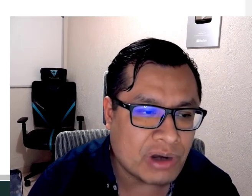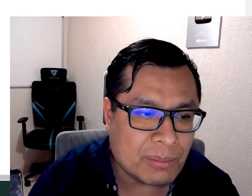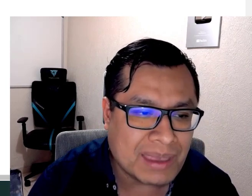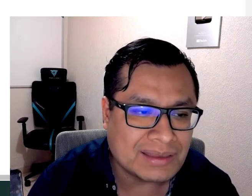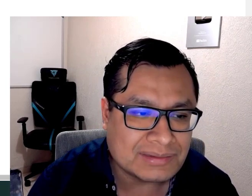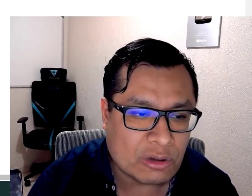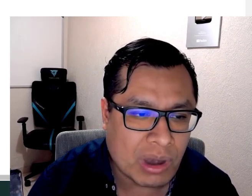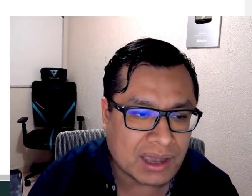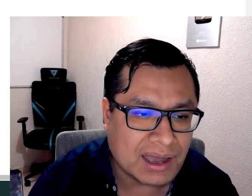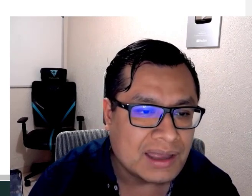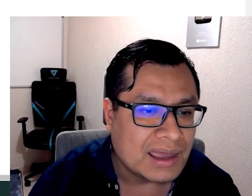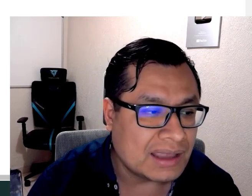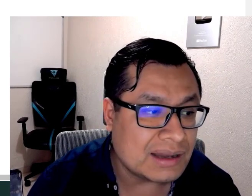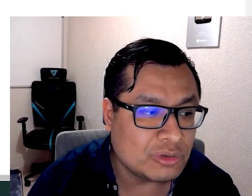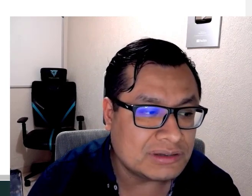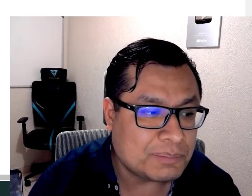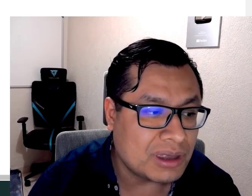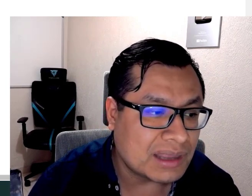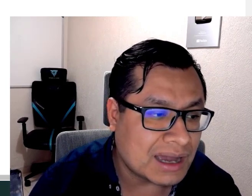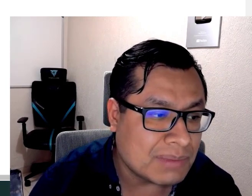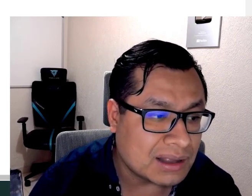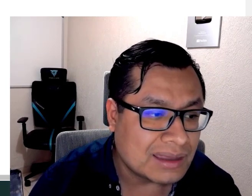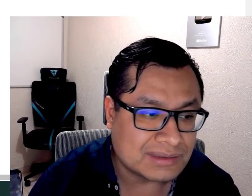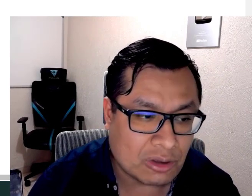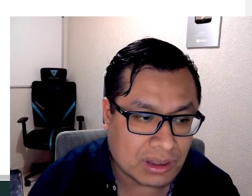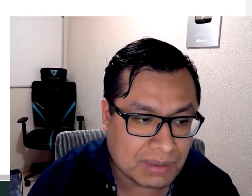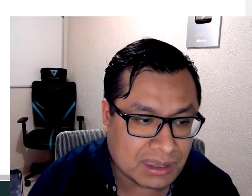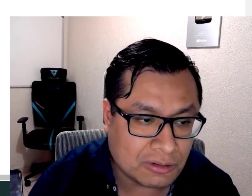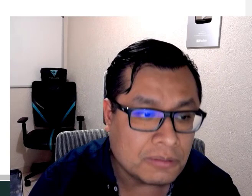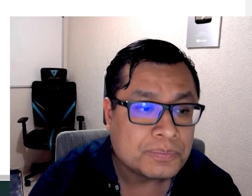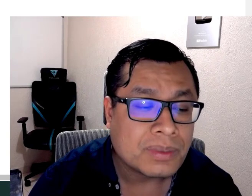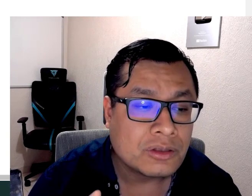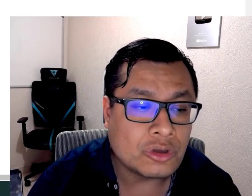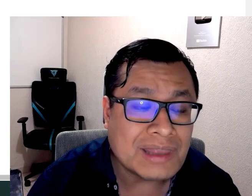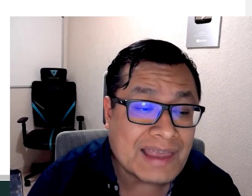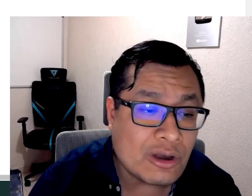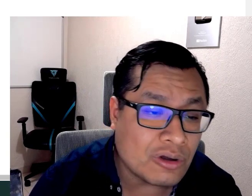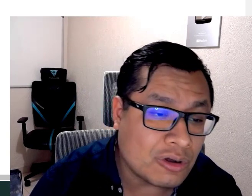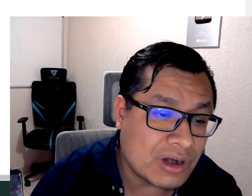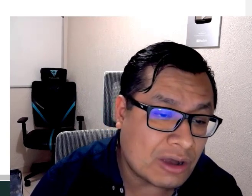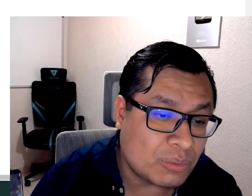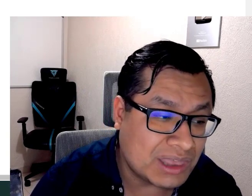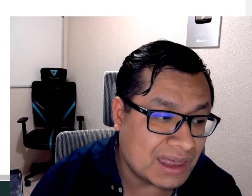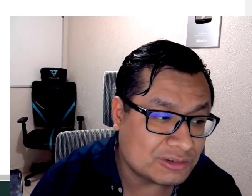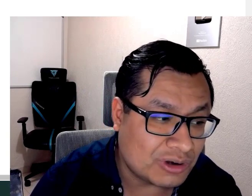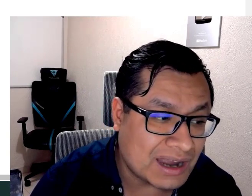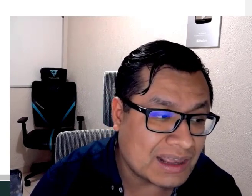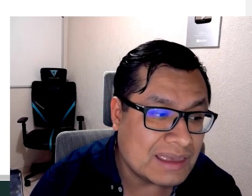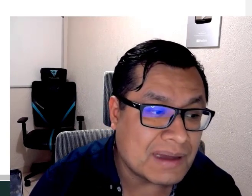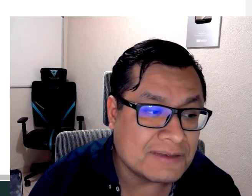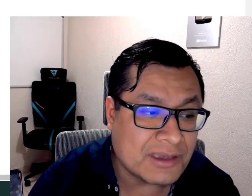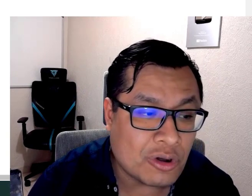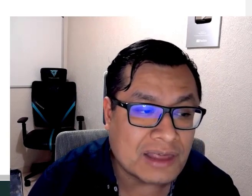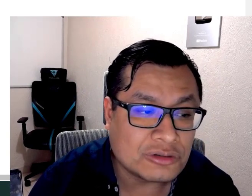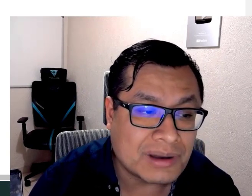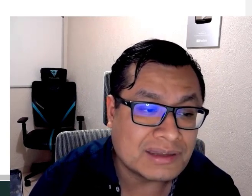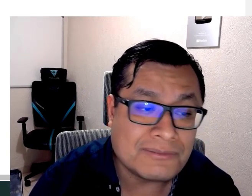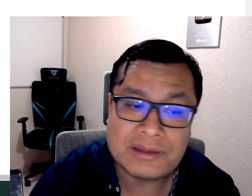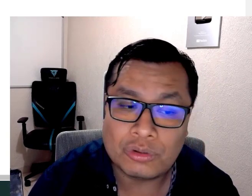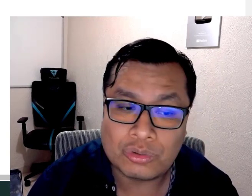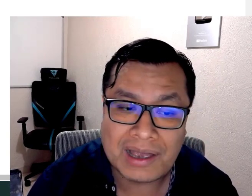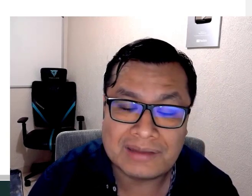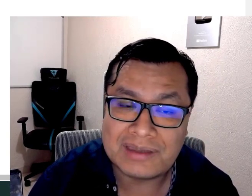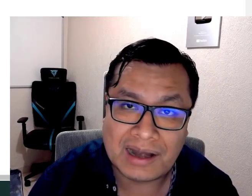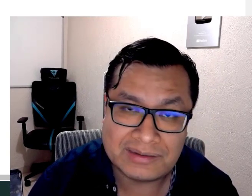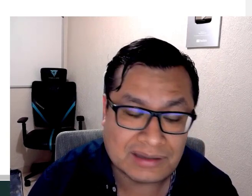laura méndez de cuenca en el municipio de tecámac estado de méxico donde diálogo con la comunidad escolar y verificó las obras